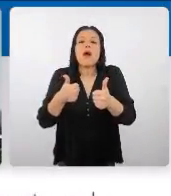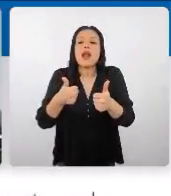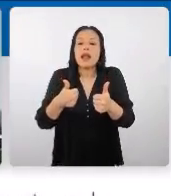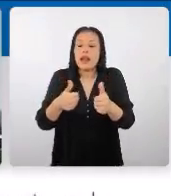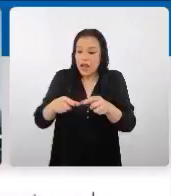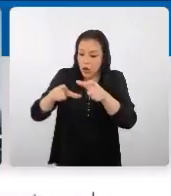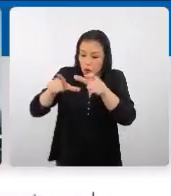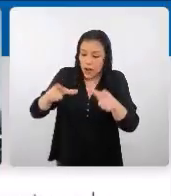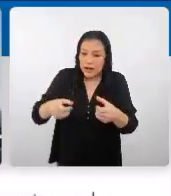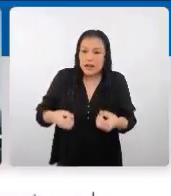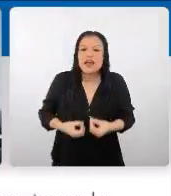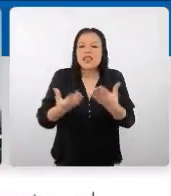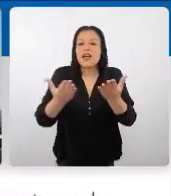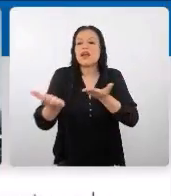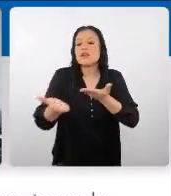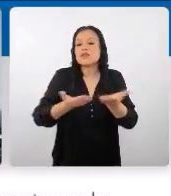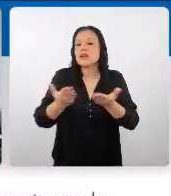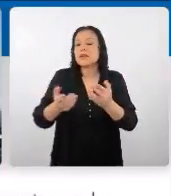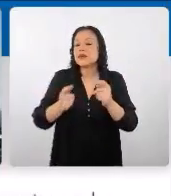servicios turísticos